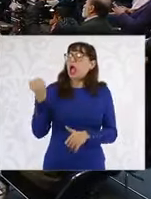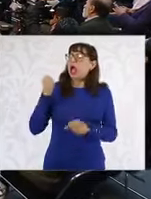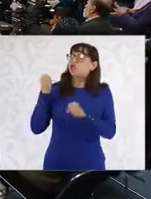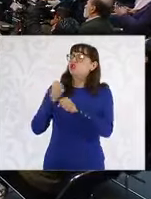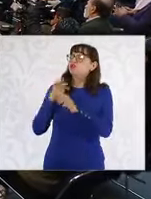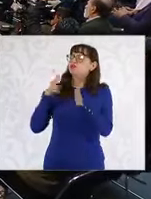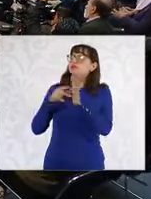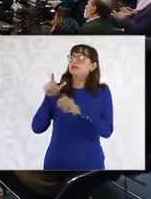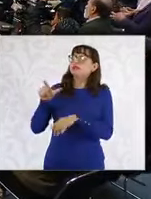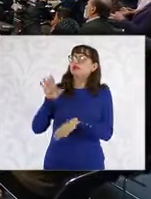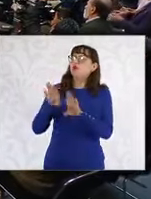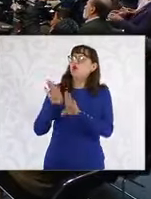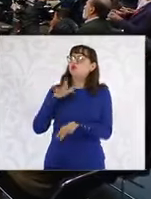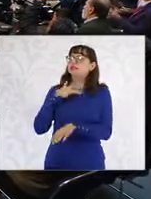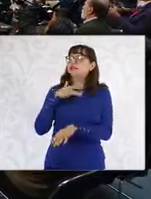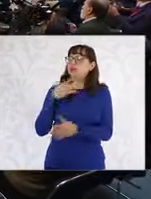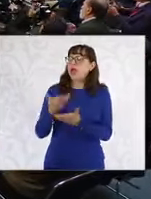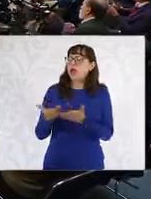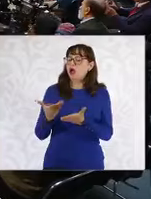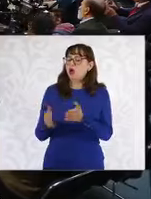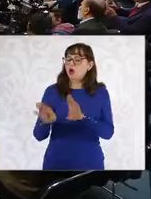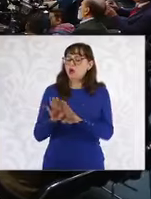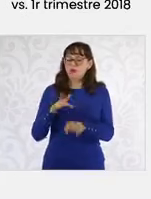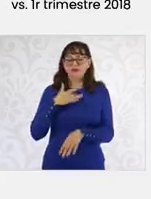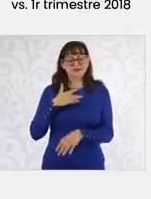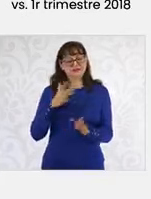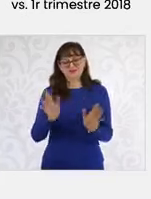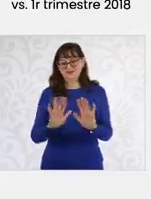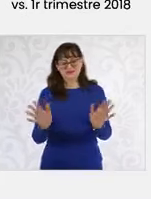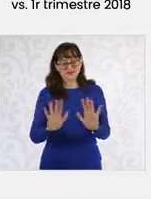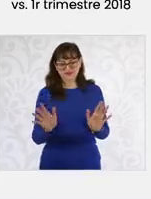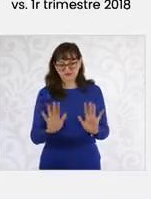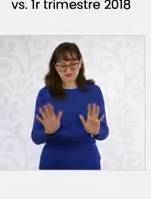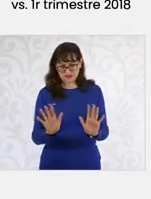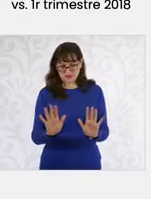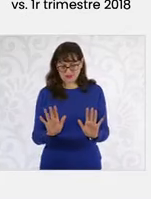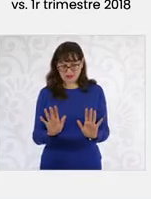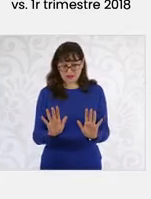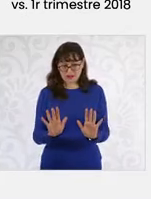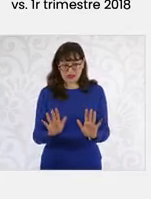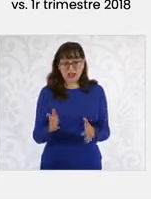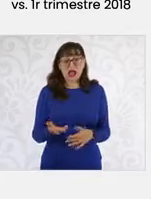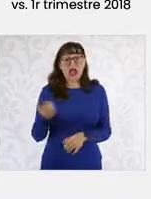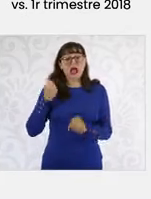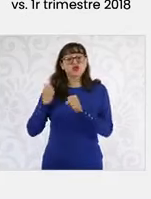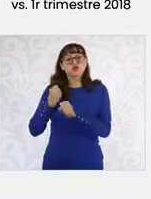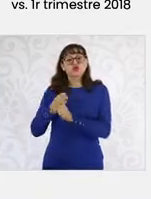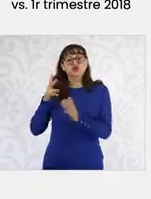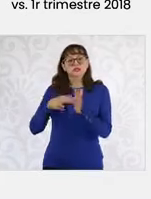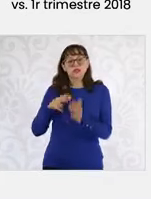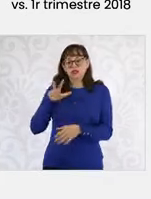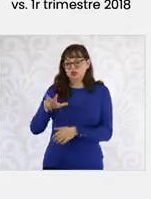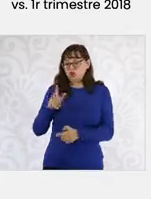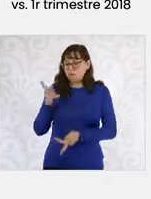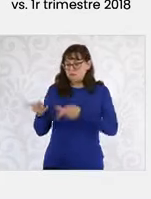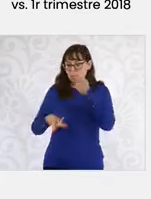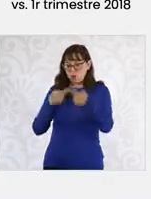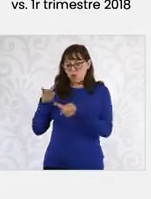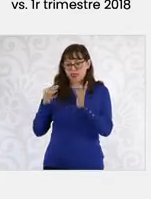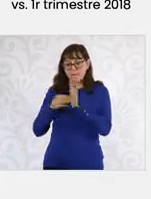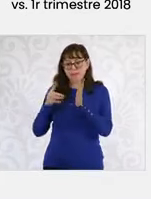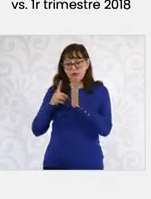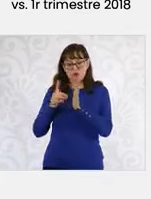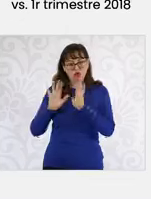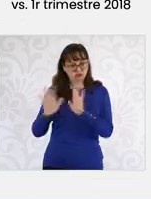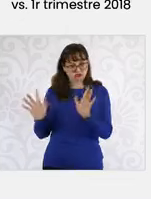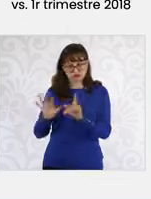No. O sea, en el 2018 hicieron una encuesta con las mismas preguntas y la misma metodología que la